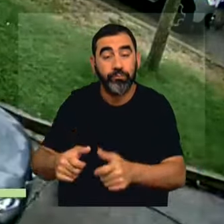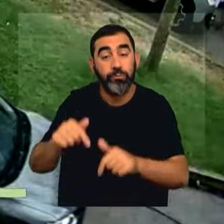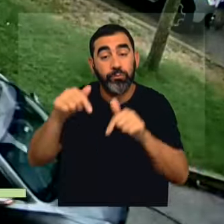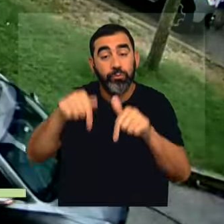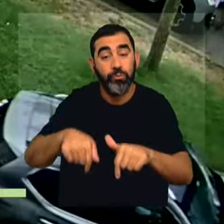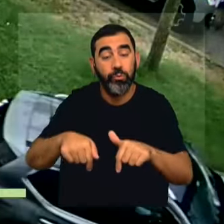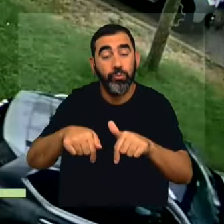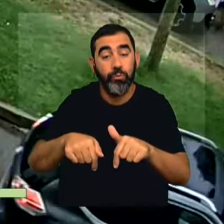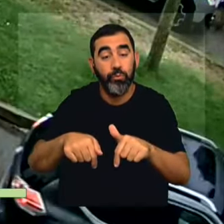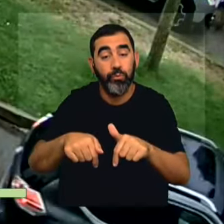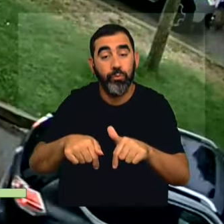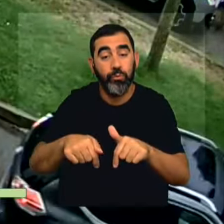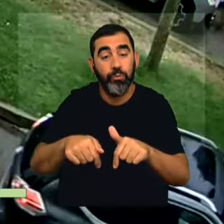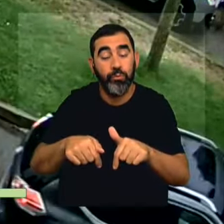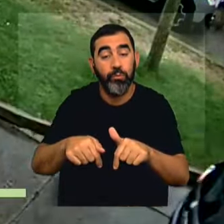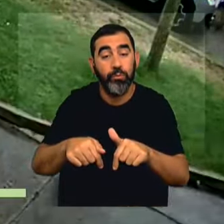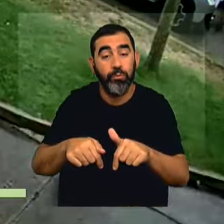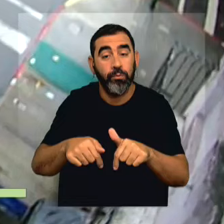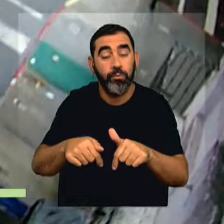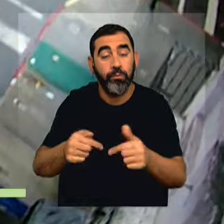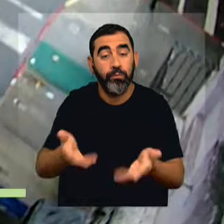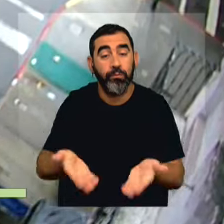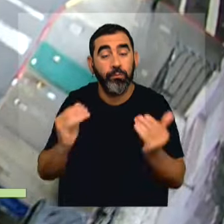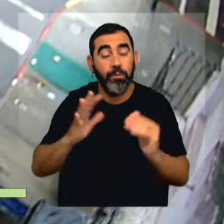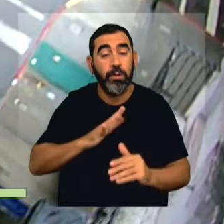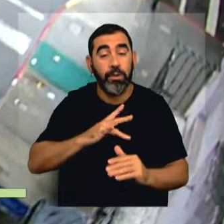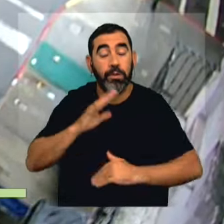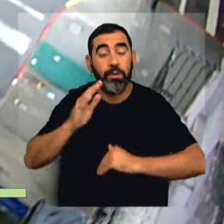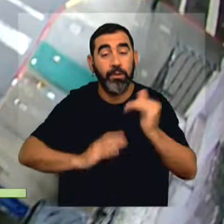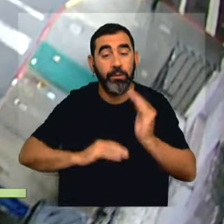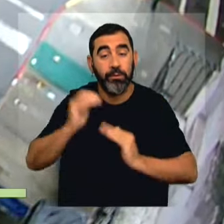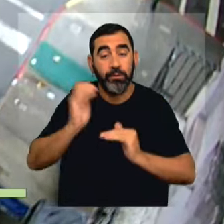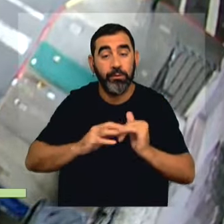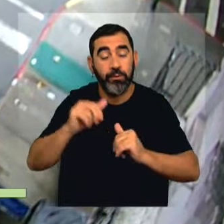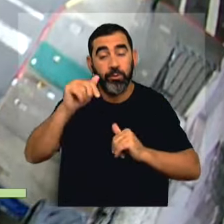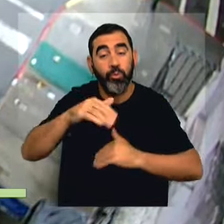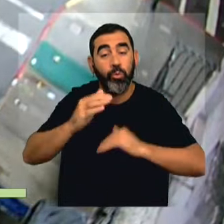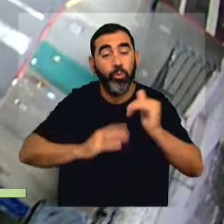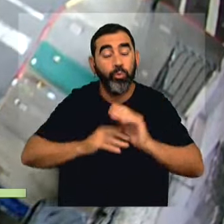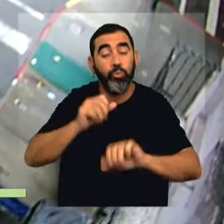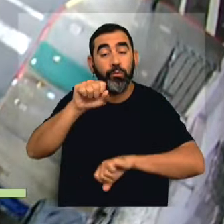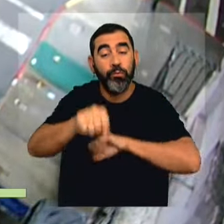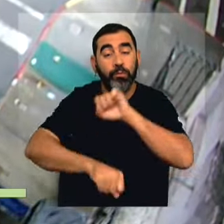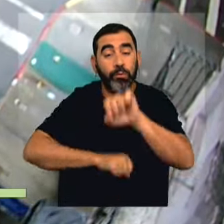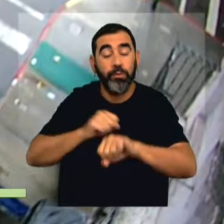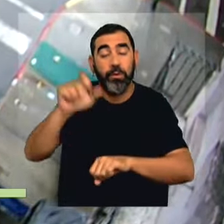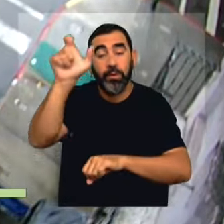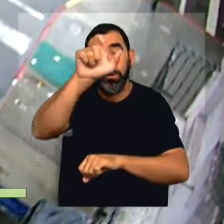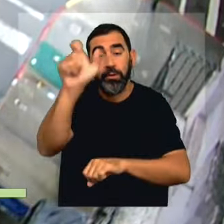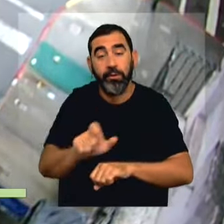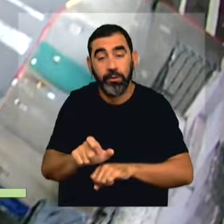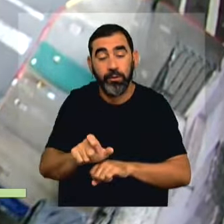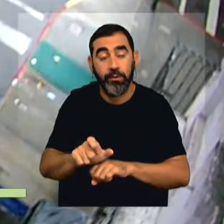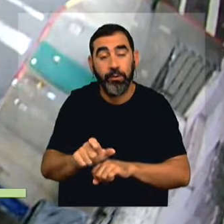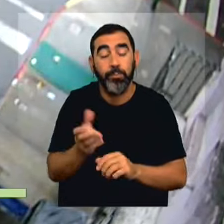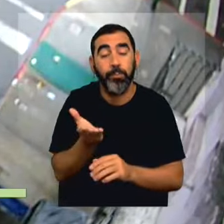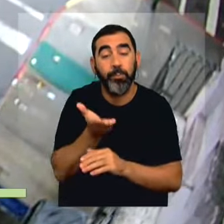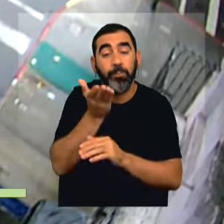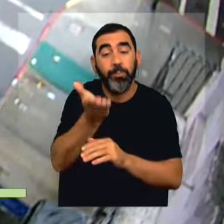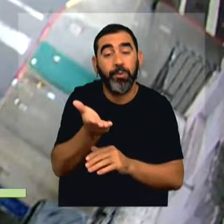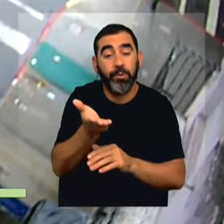retoma tras la levantarse la licencia de la construcción la obra en la bicisenda de Avenida Italia y laseras por lo que se exhorta